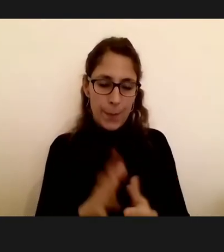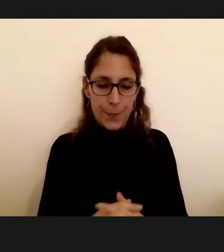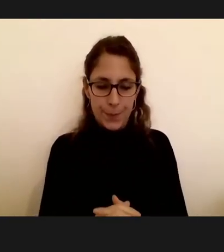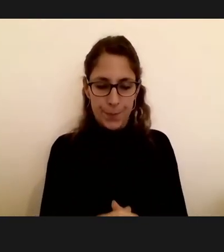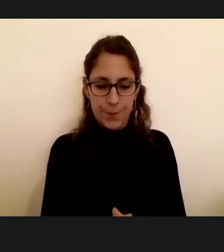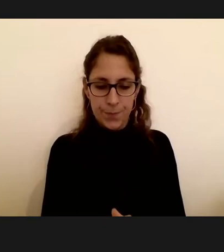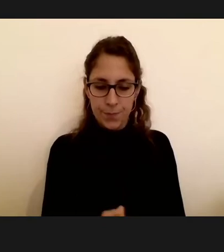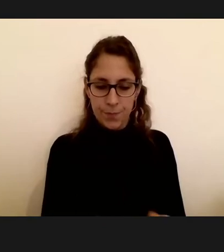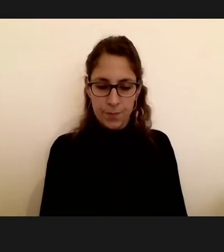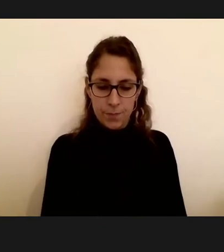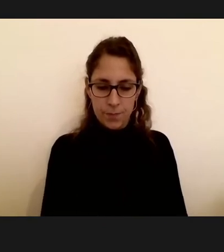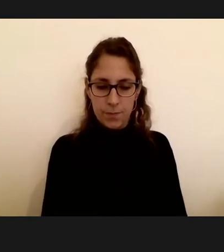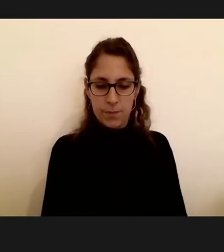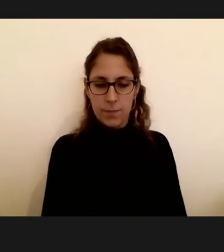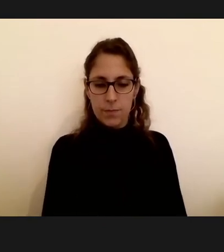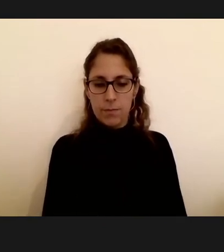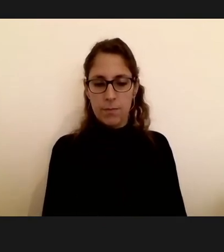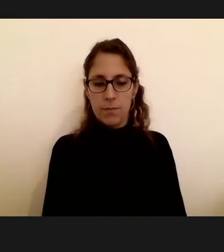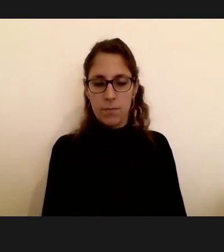compartir.